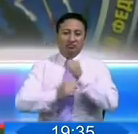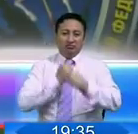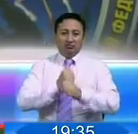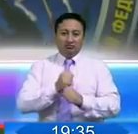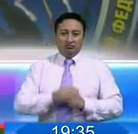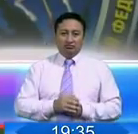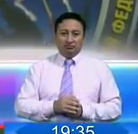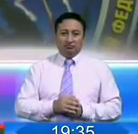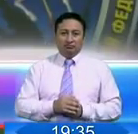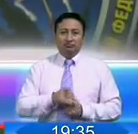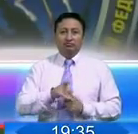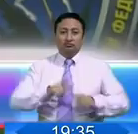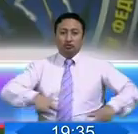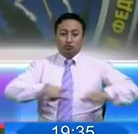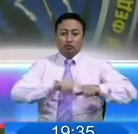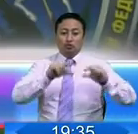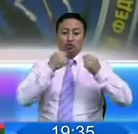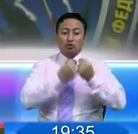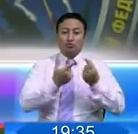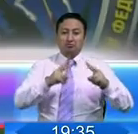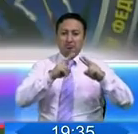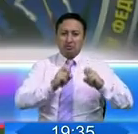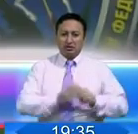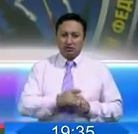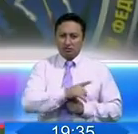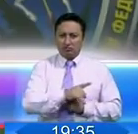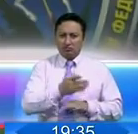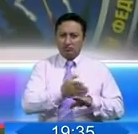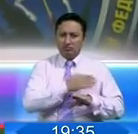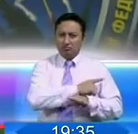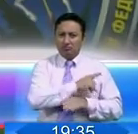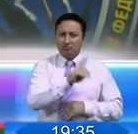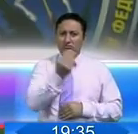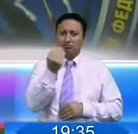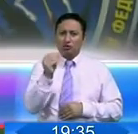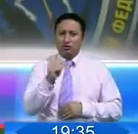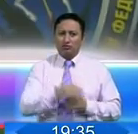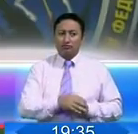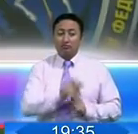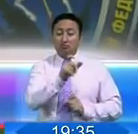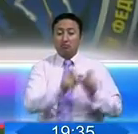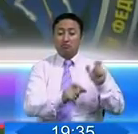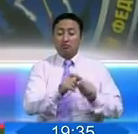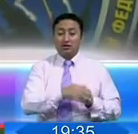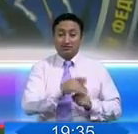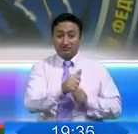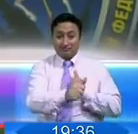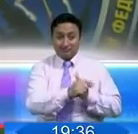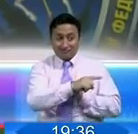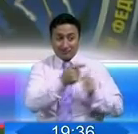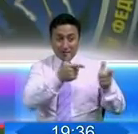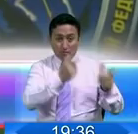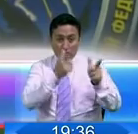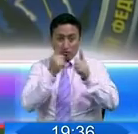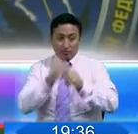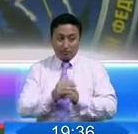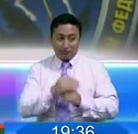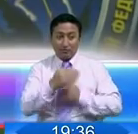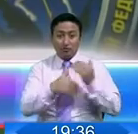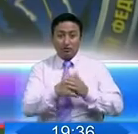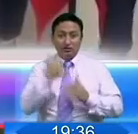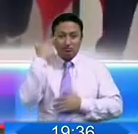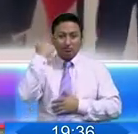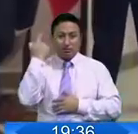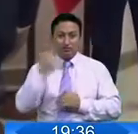Partiendo de la escena del crimen, el grupo de investigación supone previamente que este joven disparó contra las personas que se encontraban en el centro y luego se